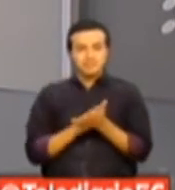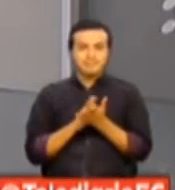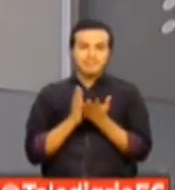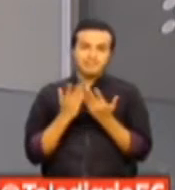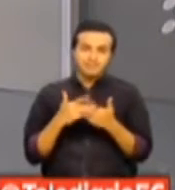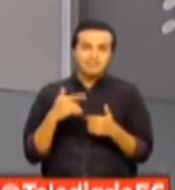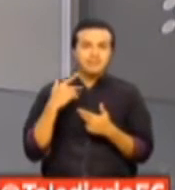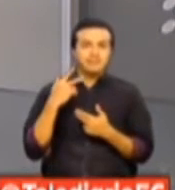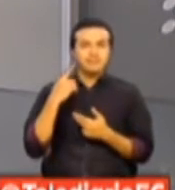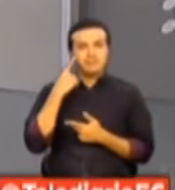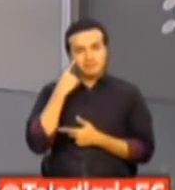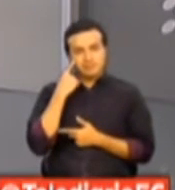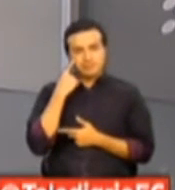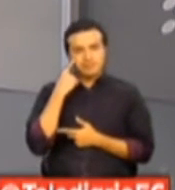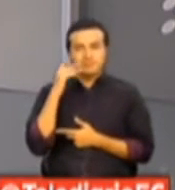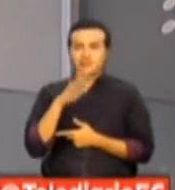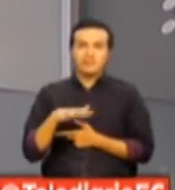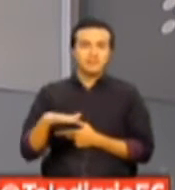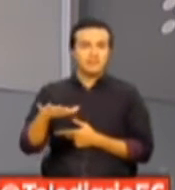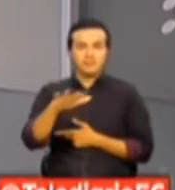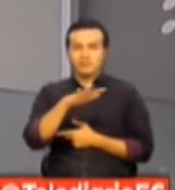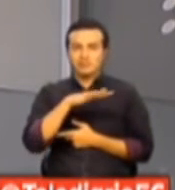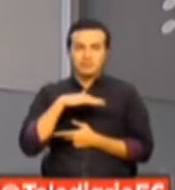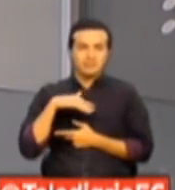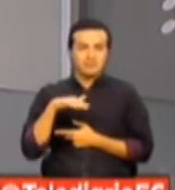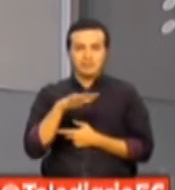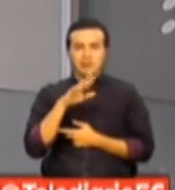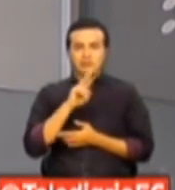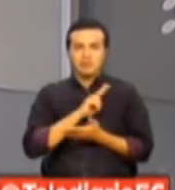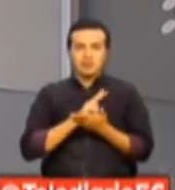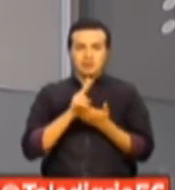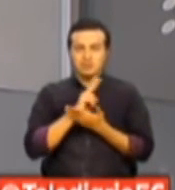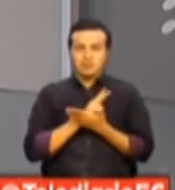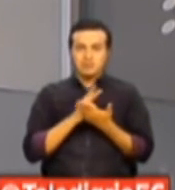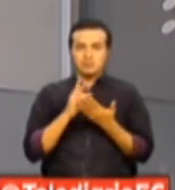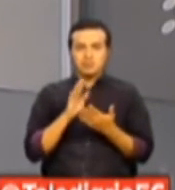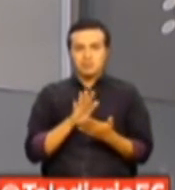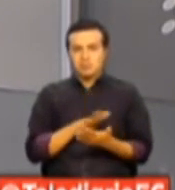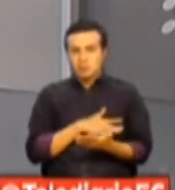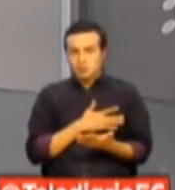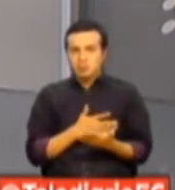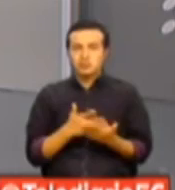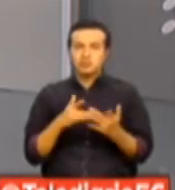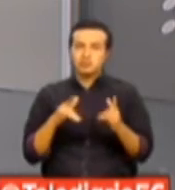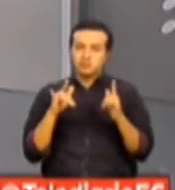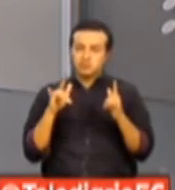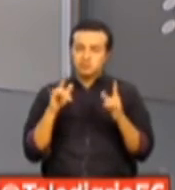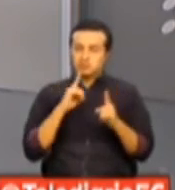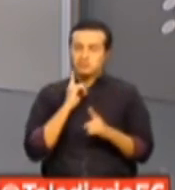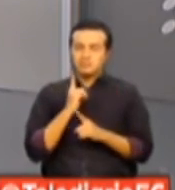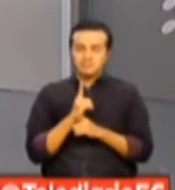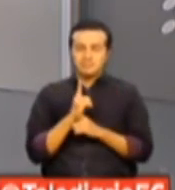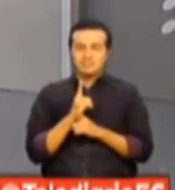seguramente se escuchará por todo el sector de la Villaflora este concierto que se realizará en esta jornada.